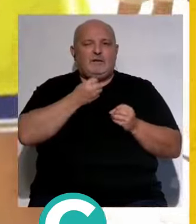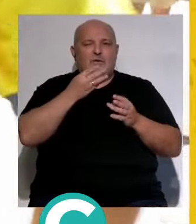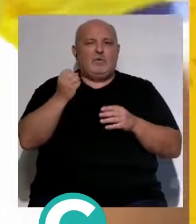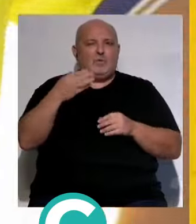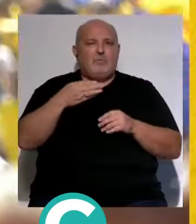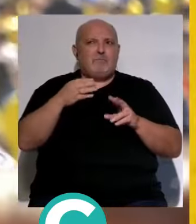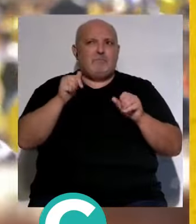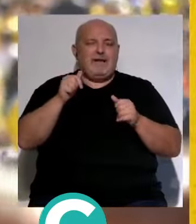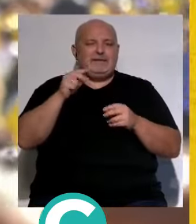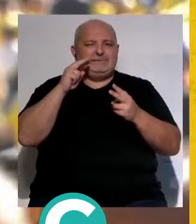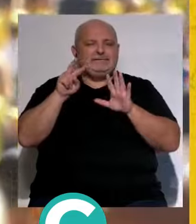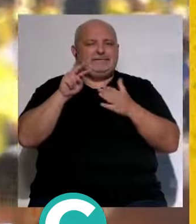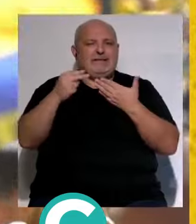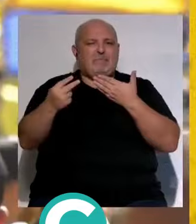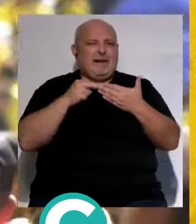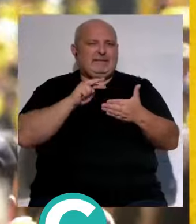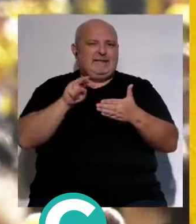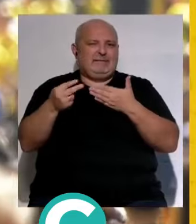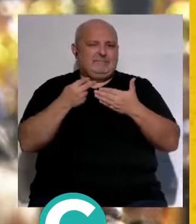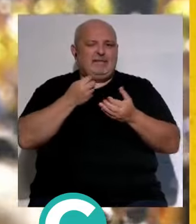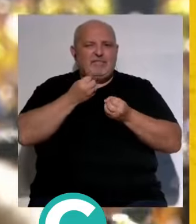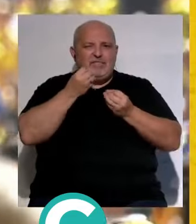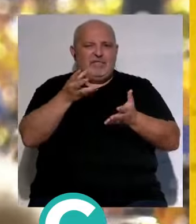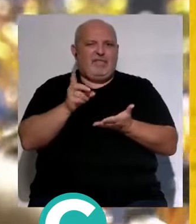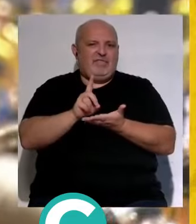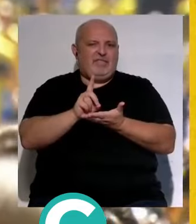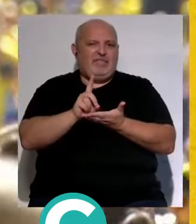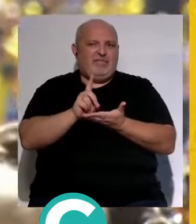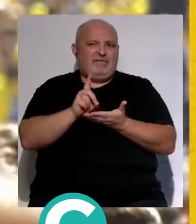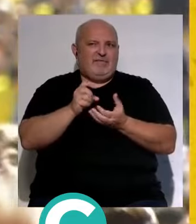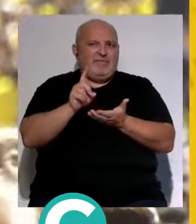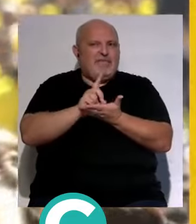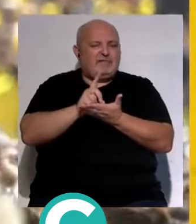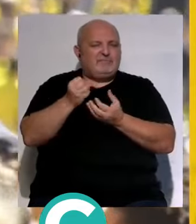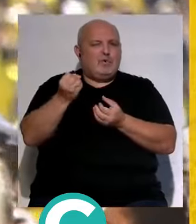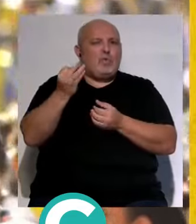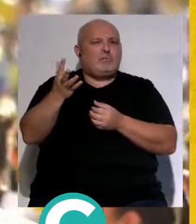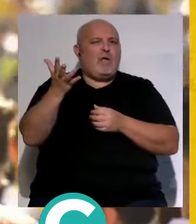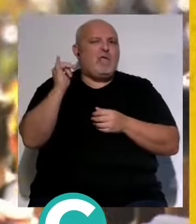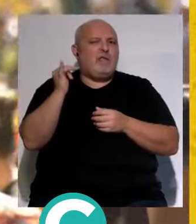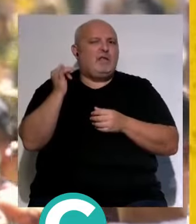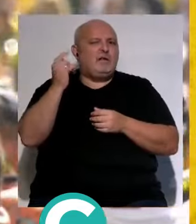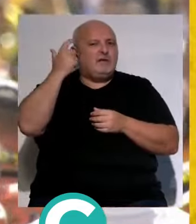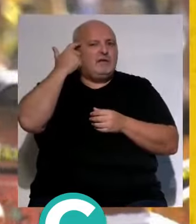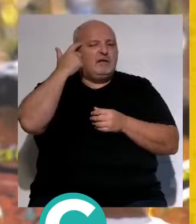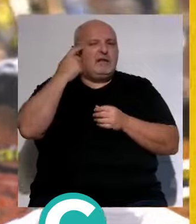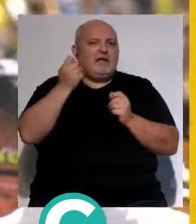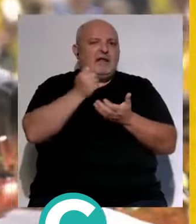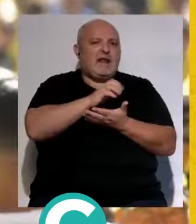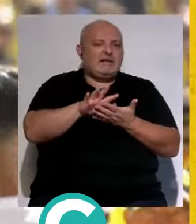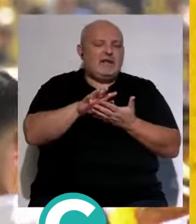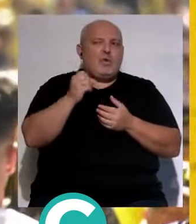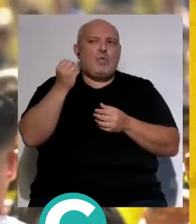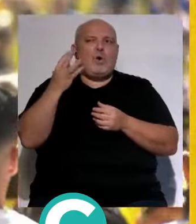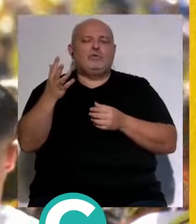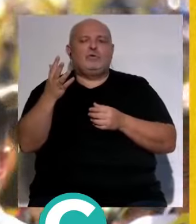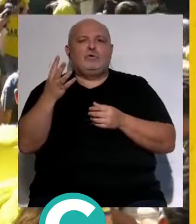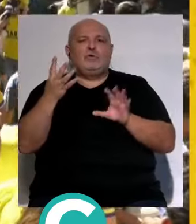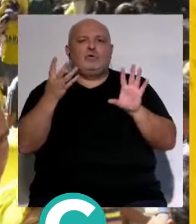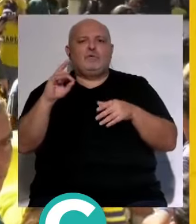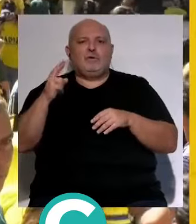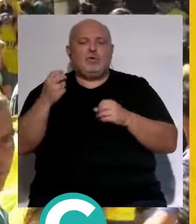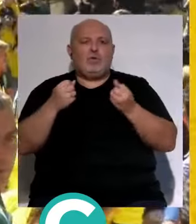fuera un poquito más transparente en ese sentido y diera cifras. Claro. De cuántos abonados son los gratis, cuántos son los de